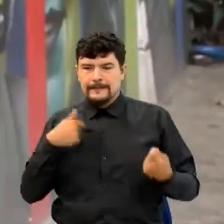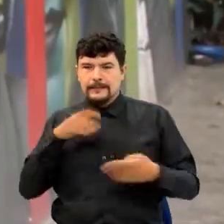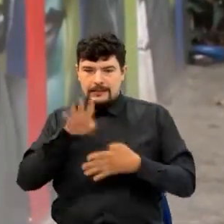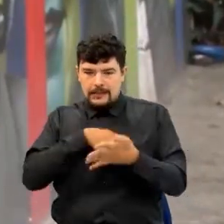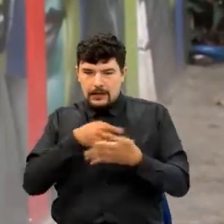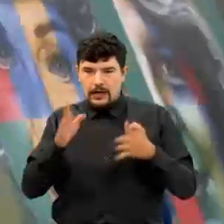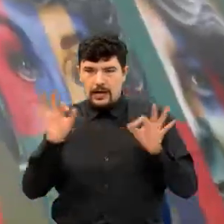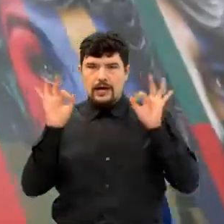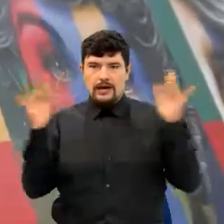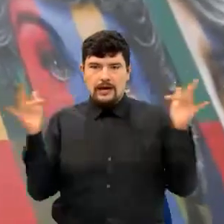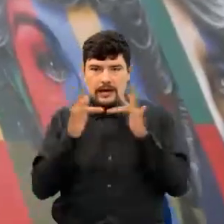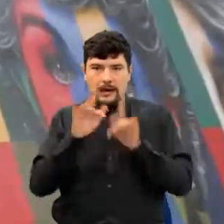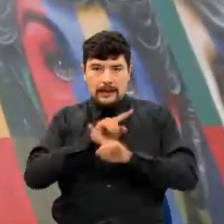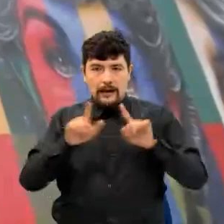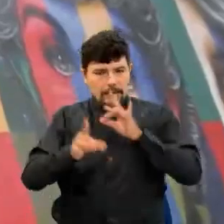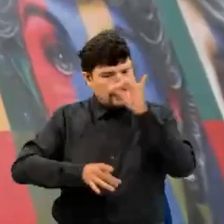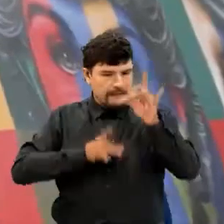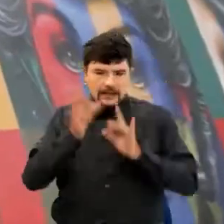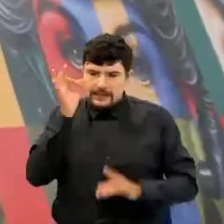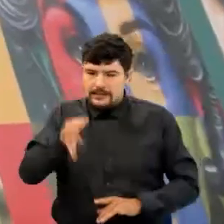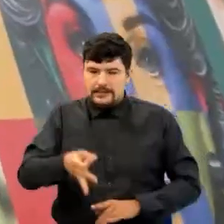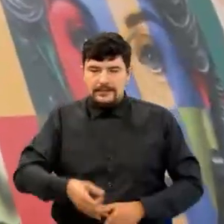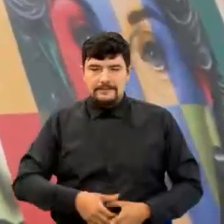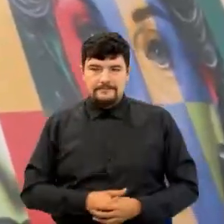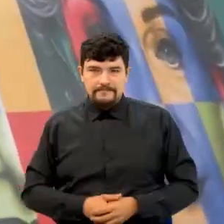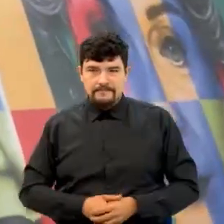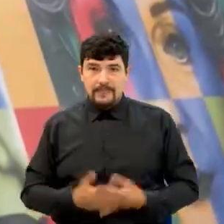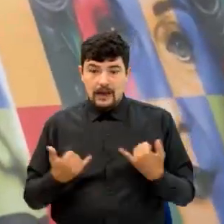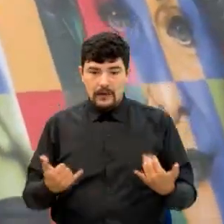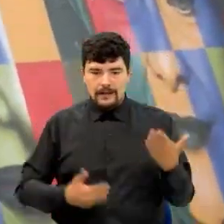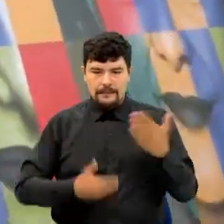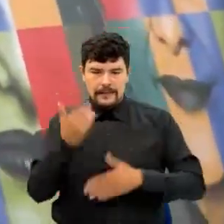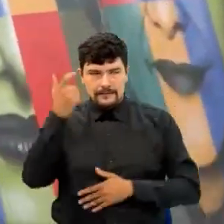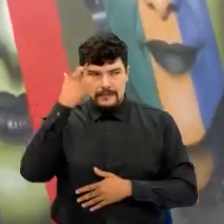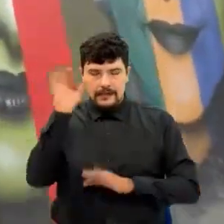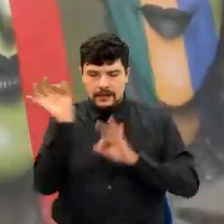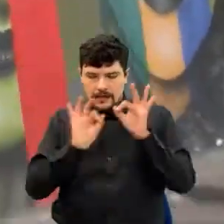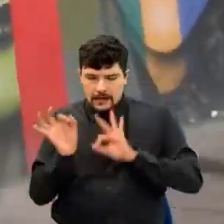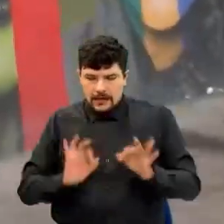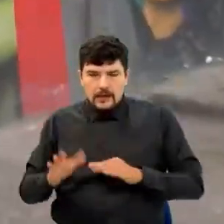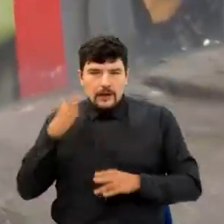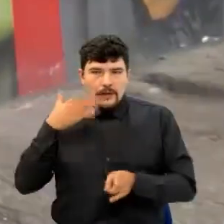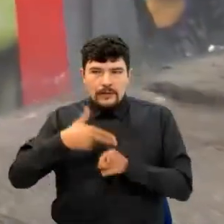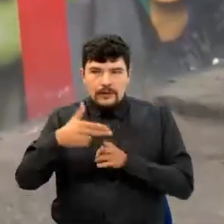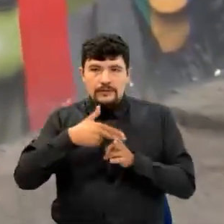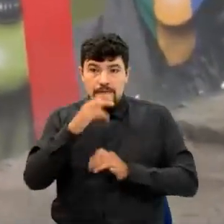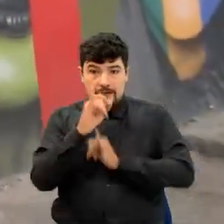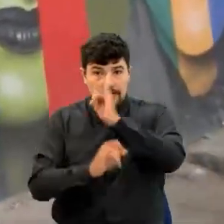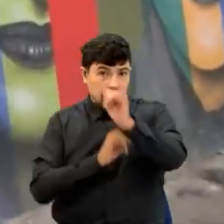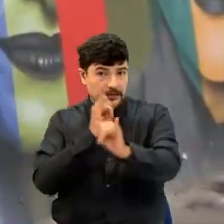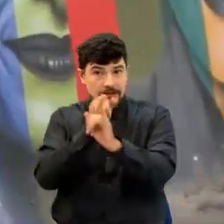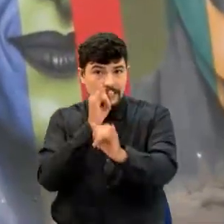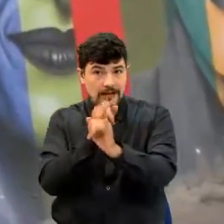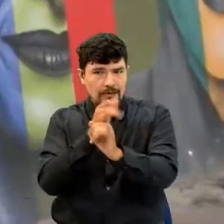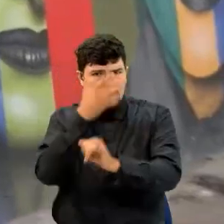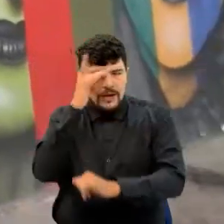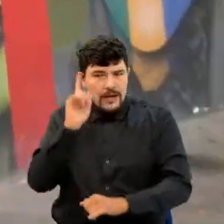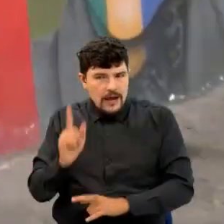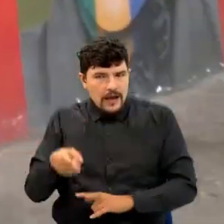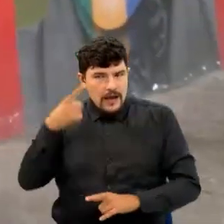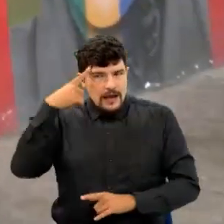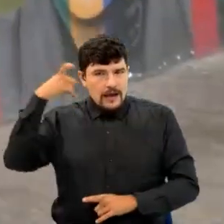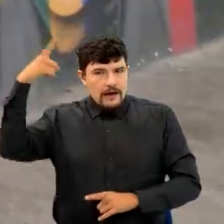horarios para que todo me dé, pero perfecto, siempre. Desde ya comienza a pensar en su preparación para el certamen internacional, porque